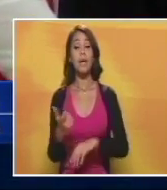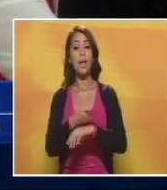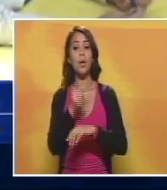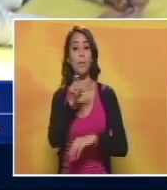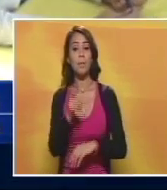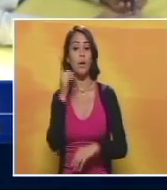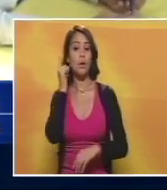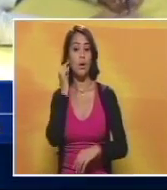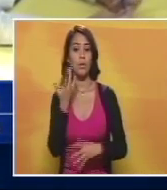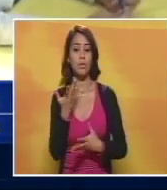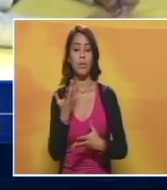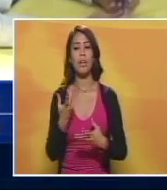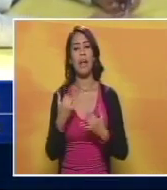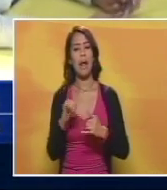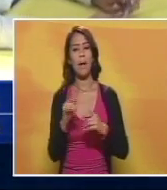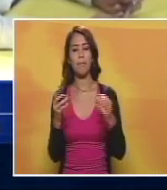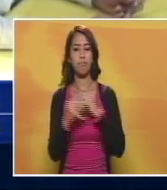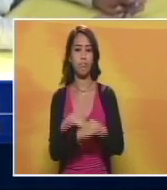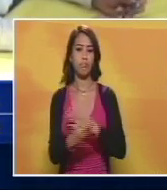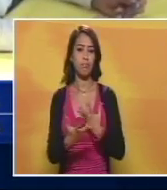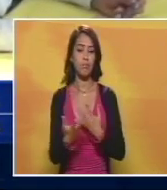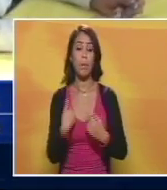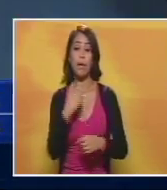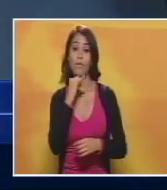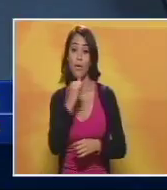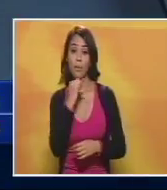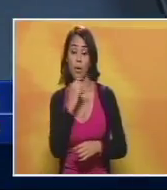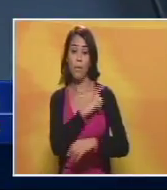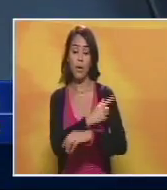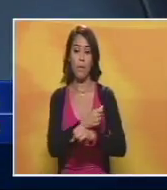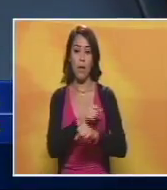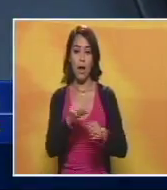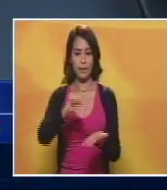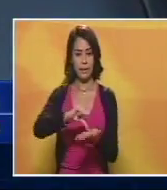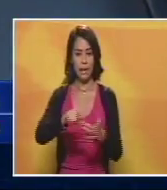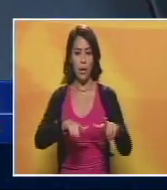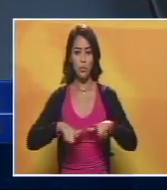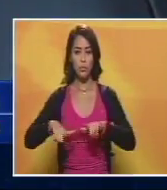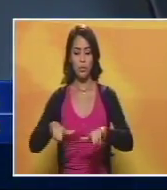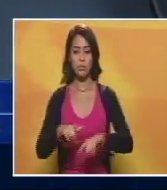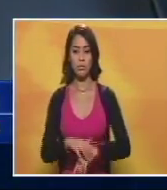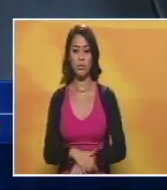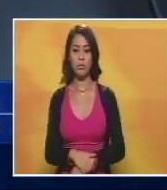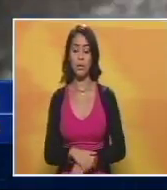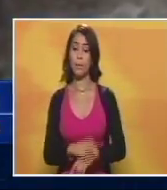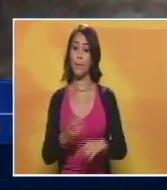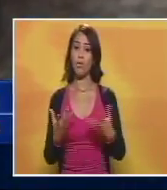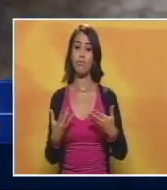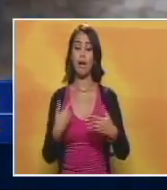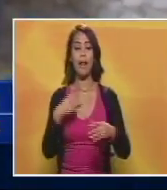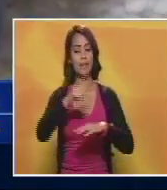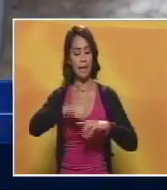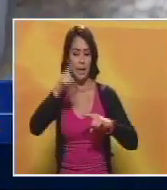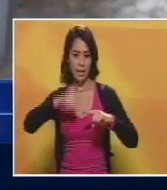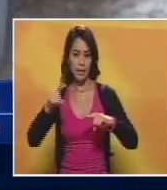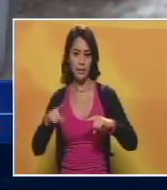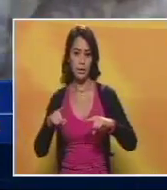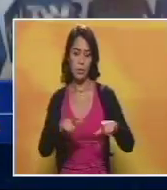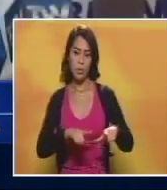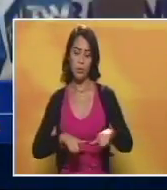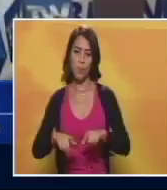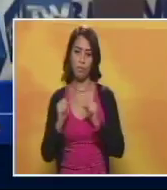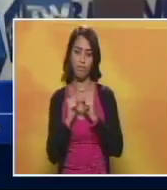gobierno que solo les permita apropiarse del petróleo venezolano. El candidato presidencial Henry Falcón aseveró que debido a la crisis